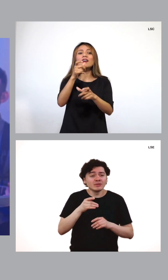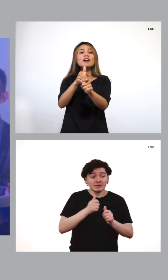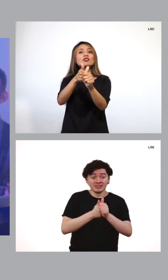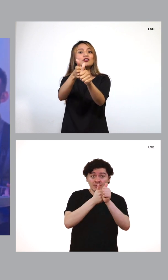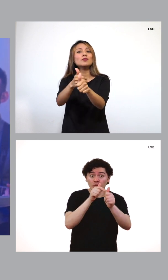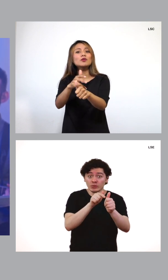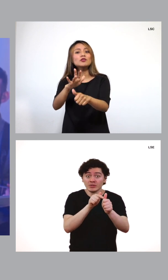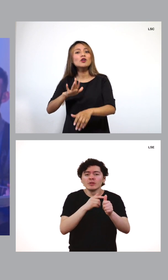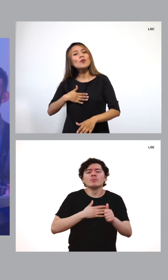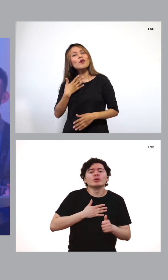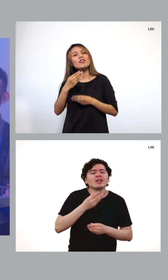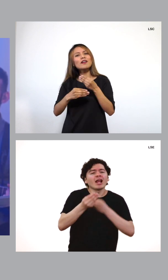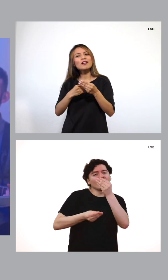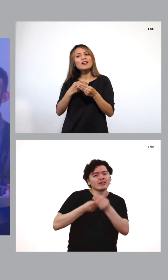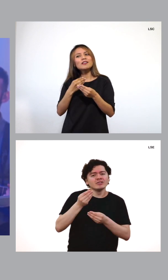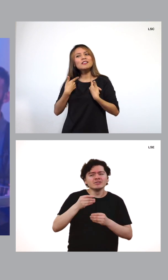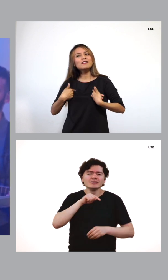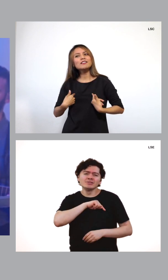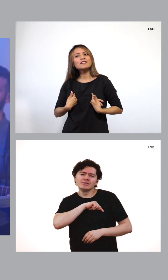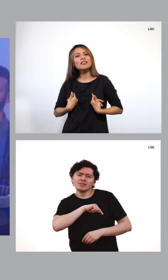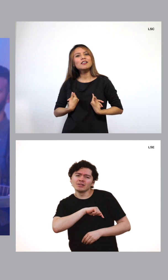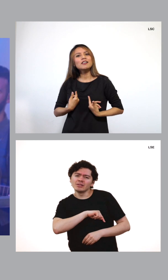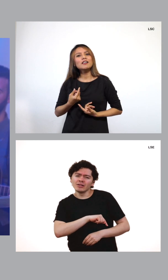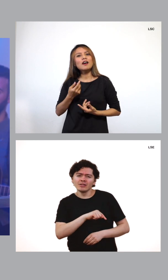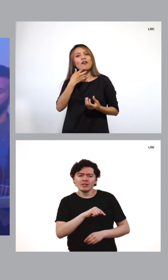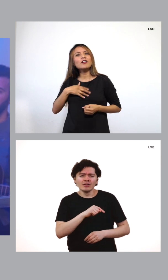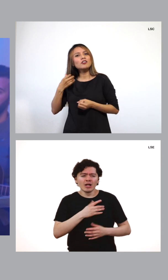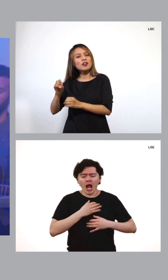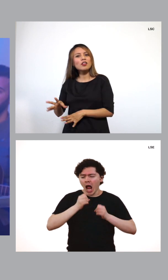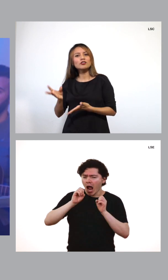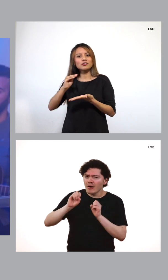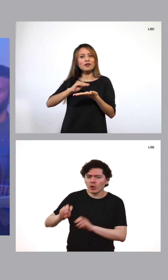recuerda esto. Dice, tened esto por seguro. Yo,